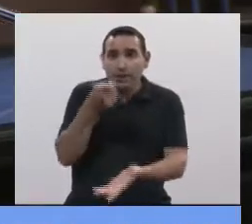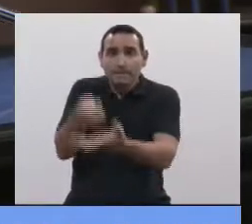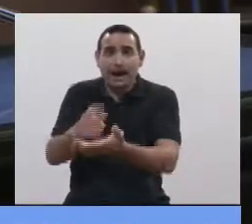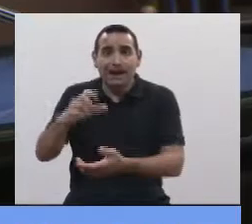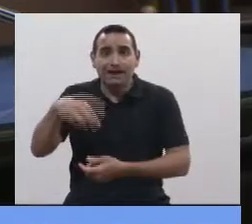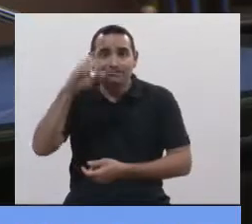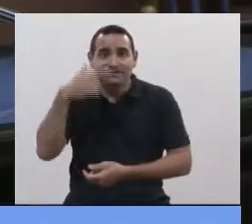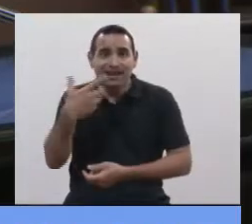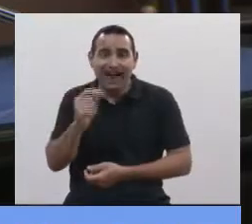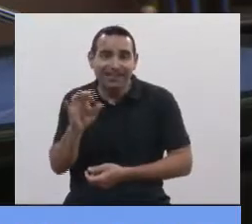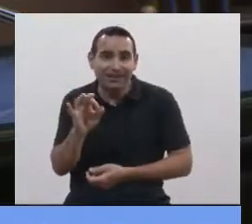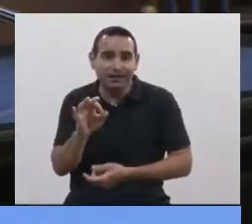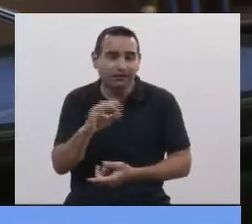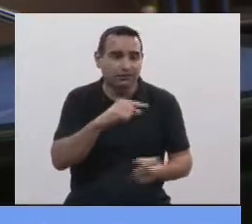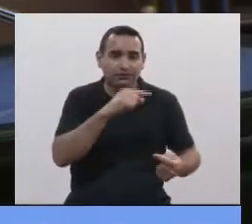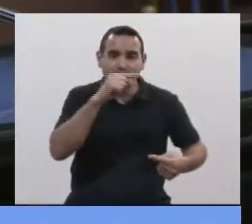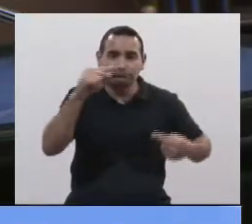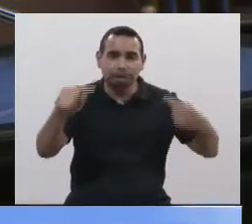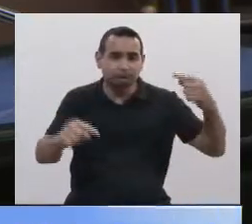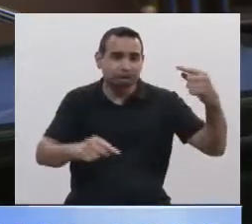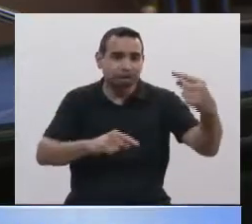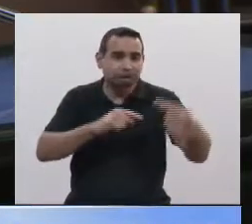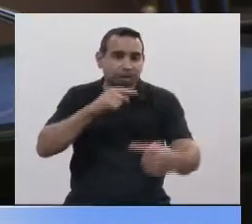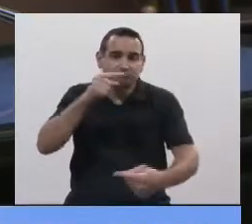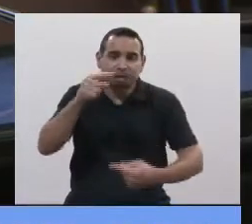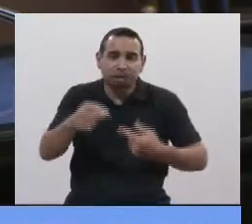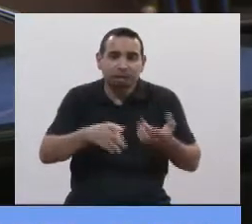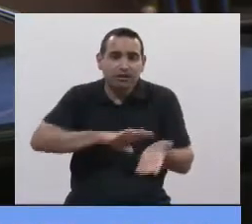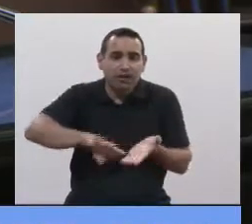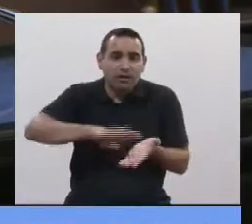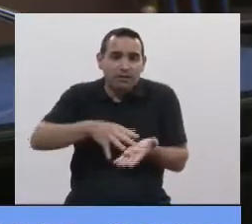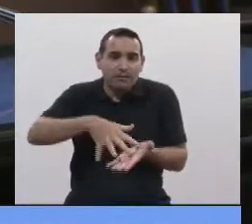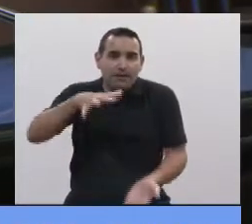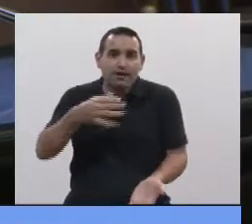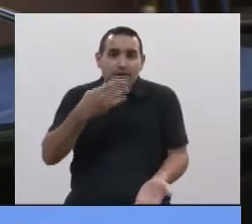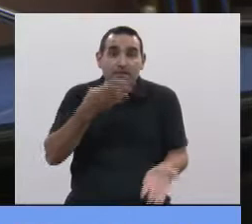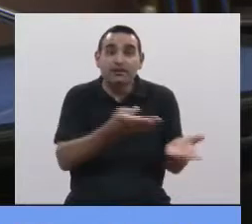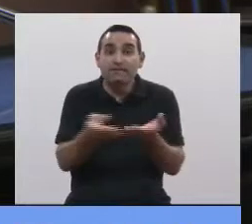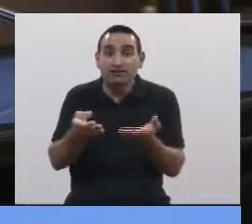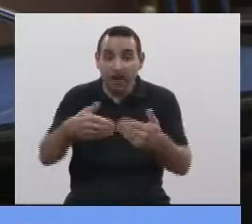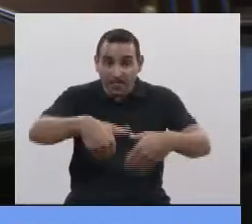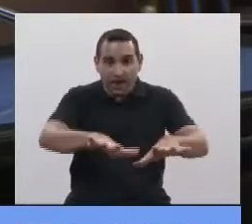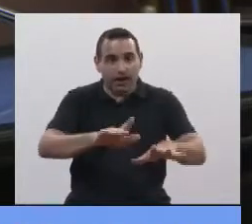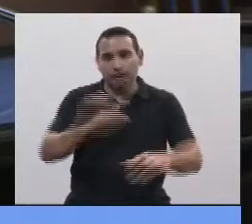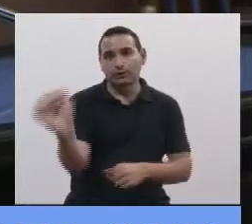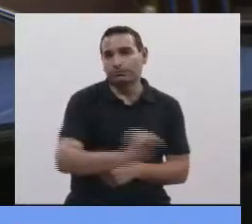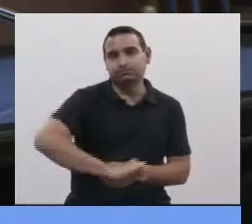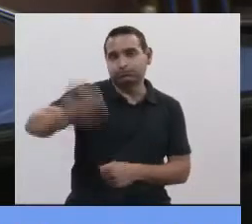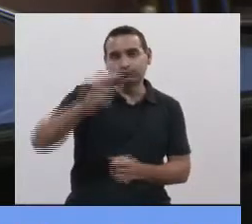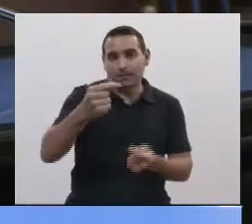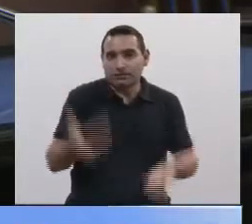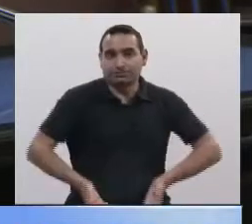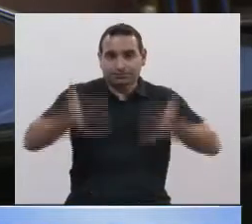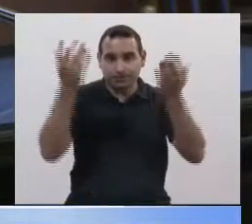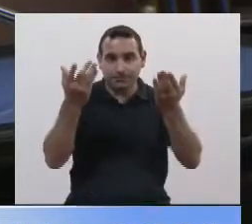Por lo tanto, en un círculo vicioso que no salimos más. ¿Qué van a hacer con las tarifas? Si la liberan, hay inflación. Si